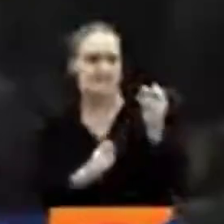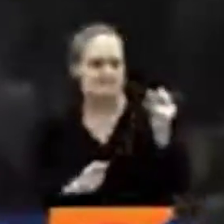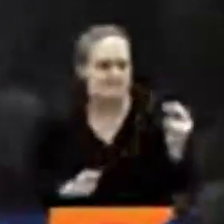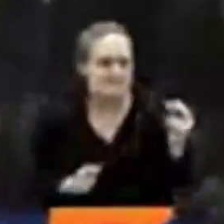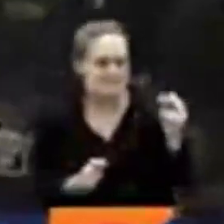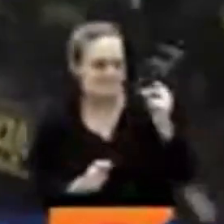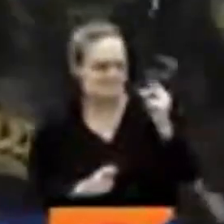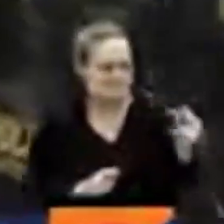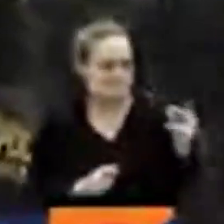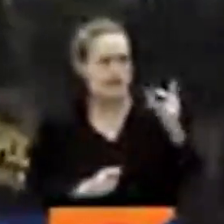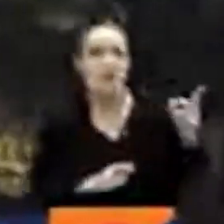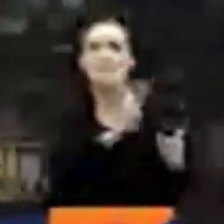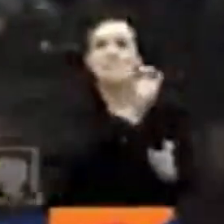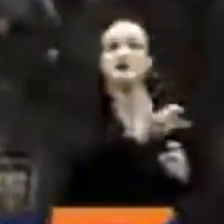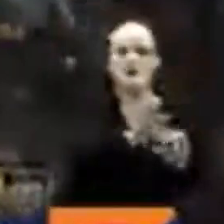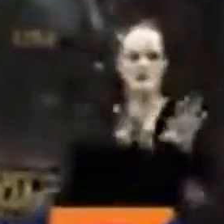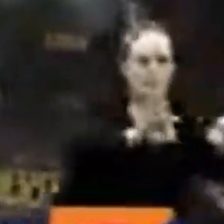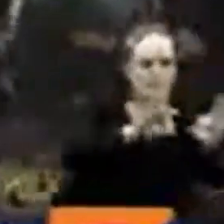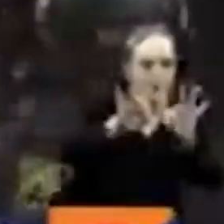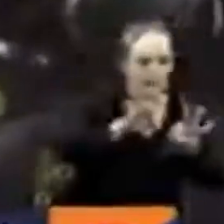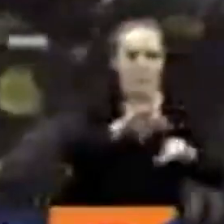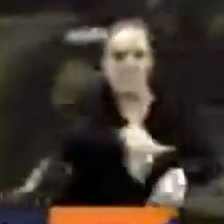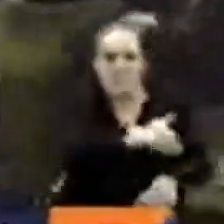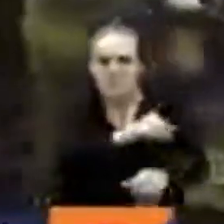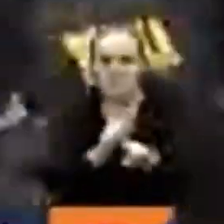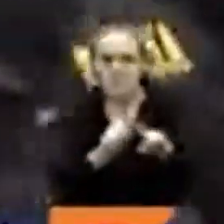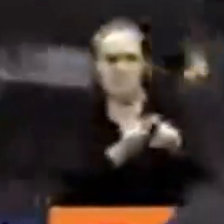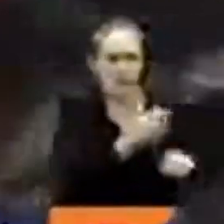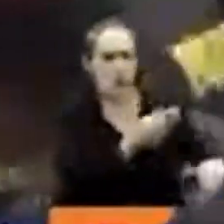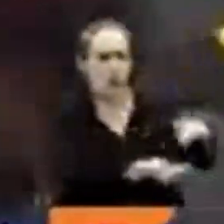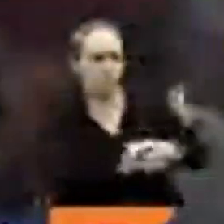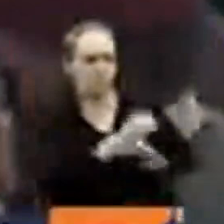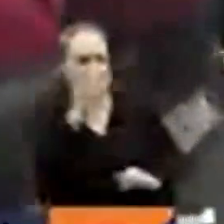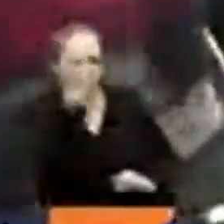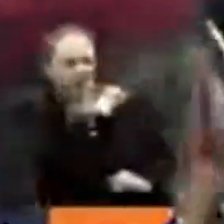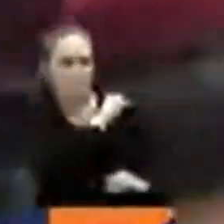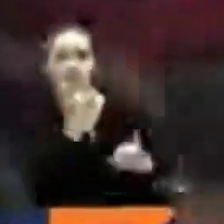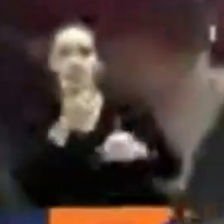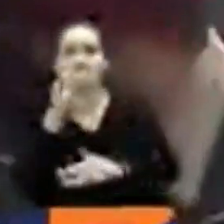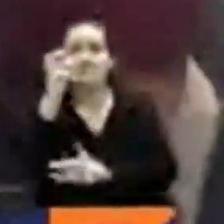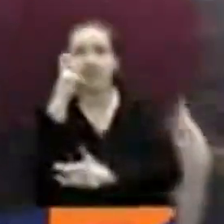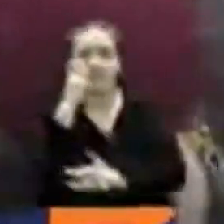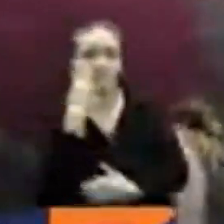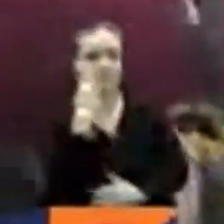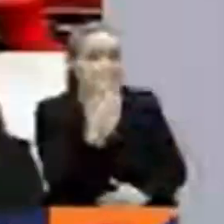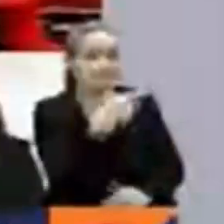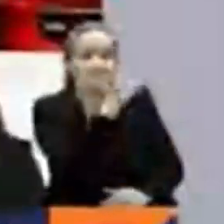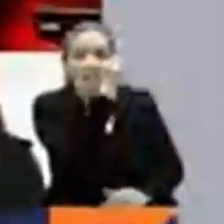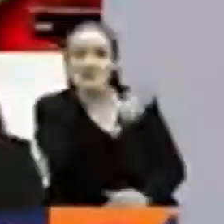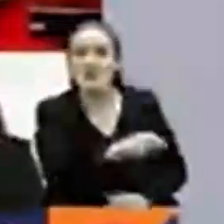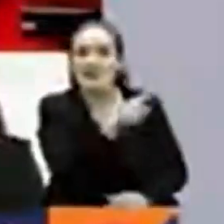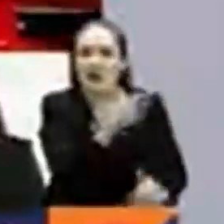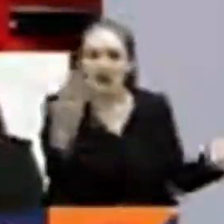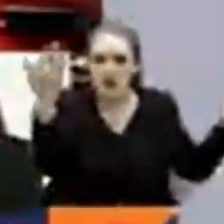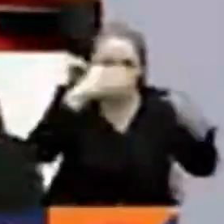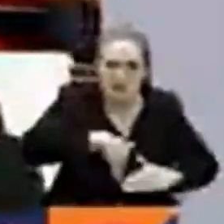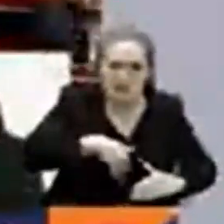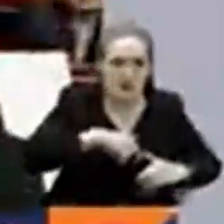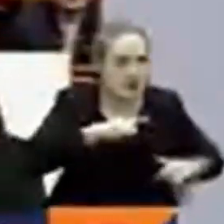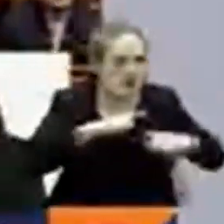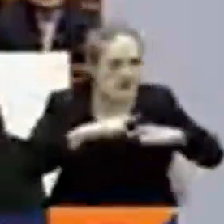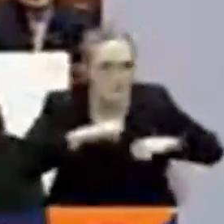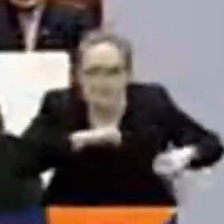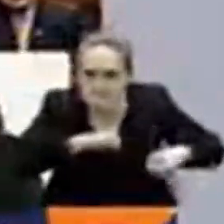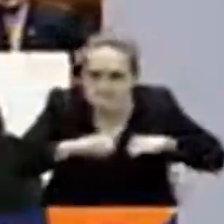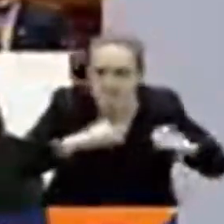por nombrar personajes cuestionados y estar involucrado en hechos de corrupción. La Fiscalía lo acusa de liderar una organización criminal. Finalmente, el Congreso votó a favor